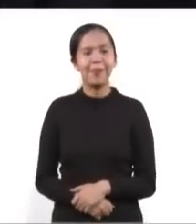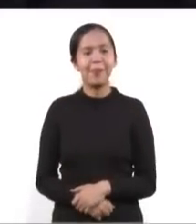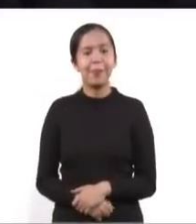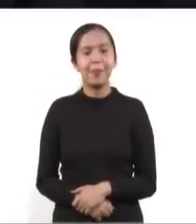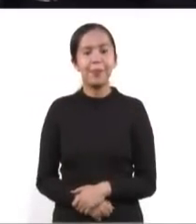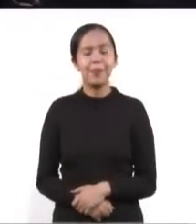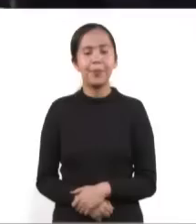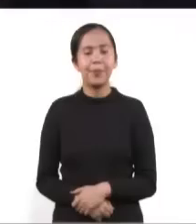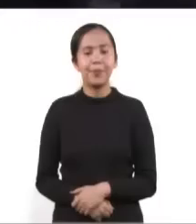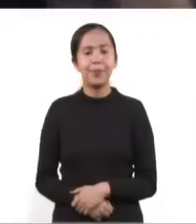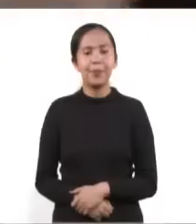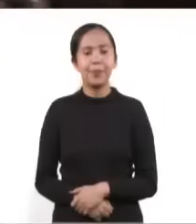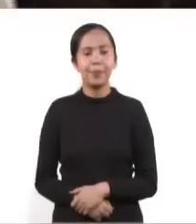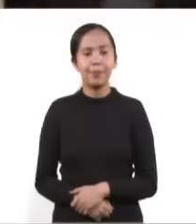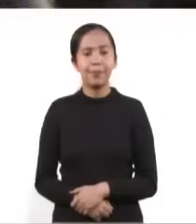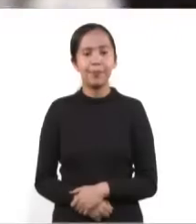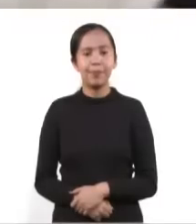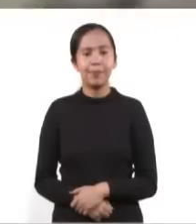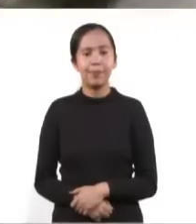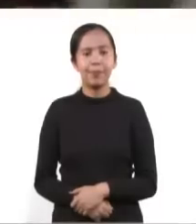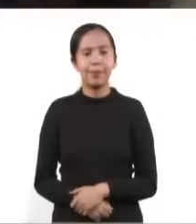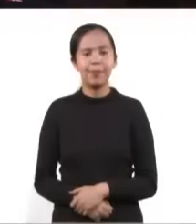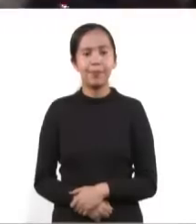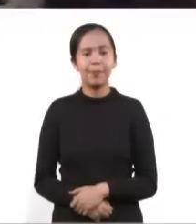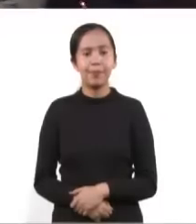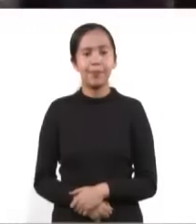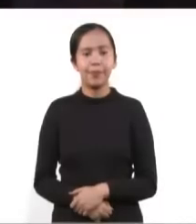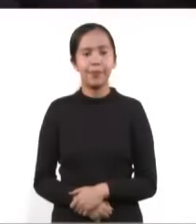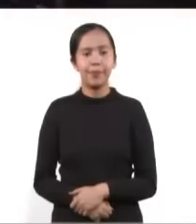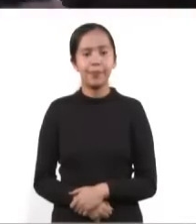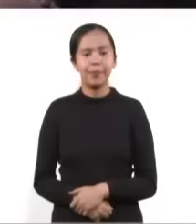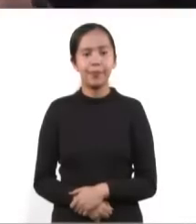Vamos. Pasa.